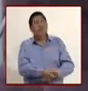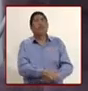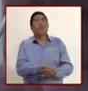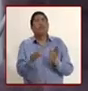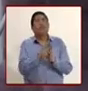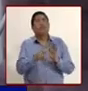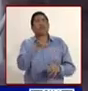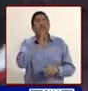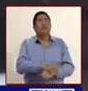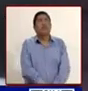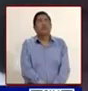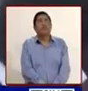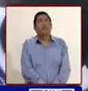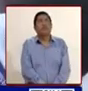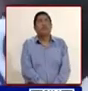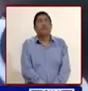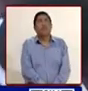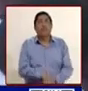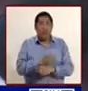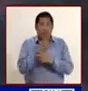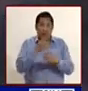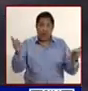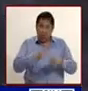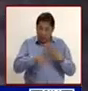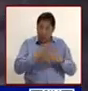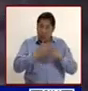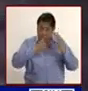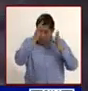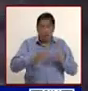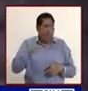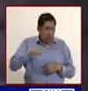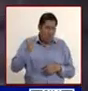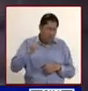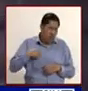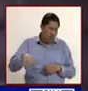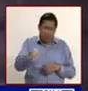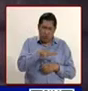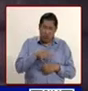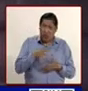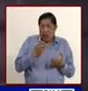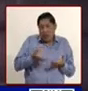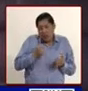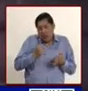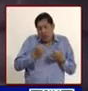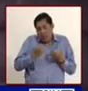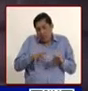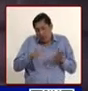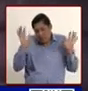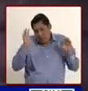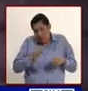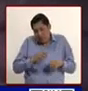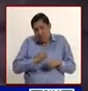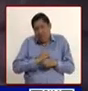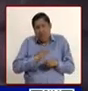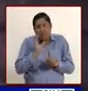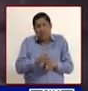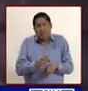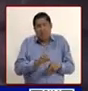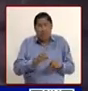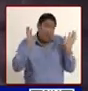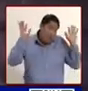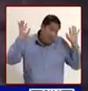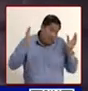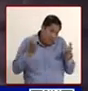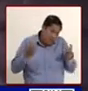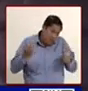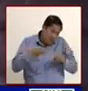prohibido cañar. Entonces, se les dice a todos los albañiles, a todos. No, o sea, que quiere caña, que no, ¿no? O sea, nadie les puede decir. Por más que digas,